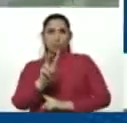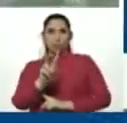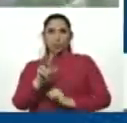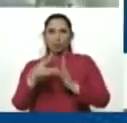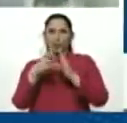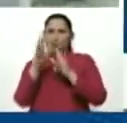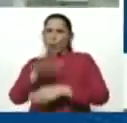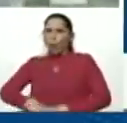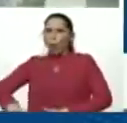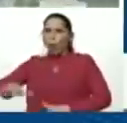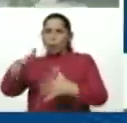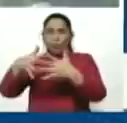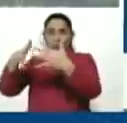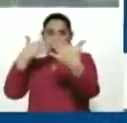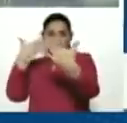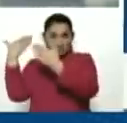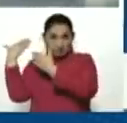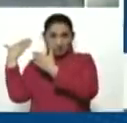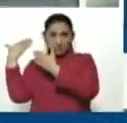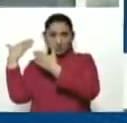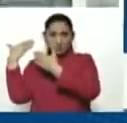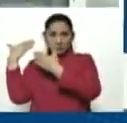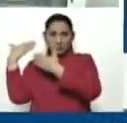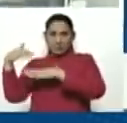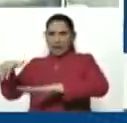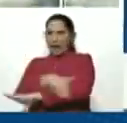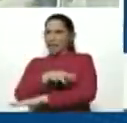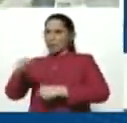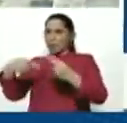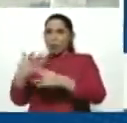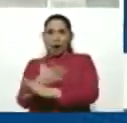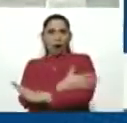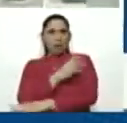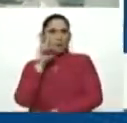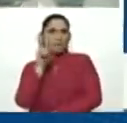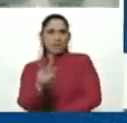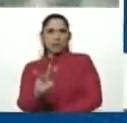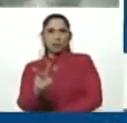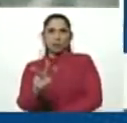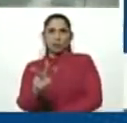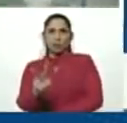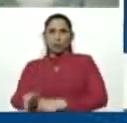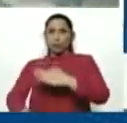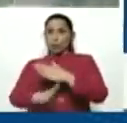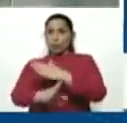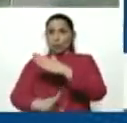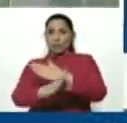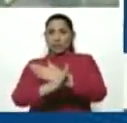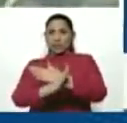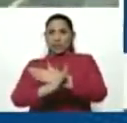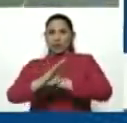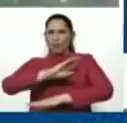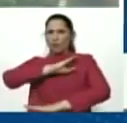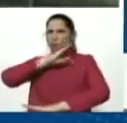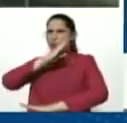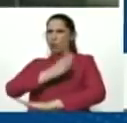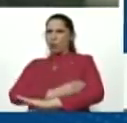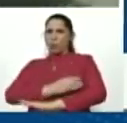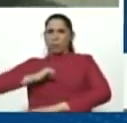Todo Estados Unidos en las calles, como nunca antes se había visto, y todavía sigue la brutalidad